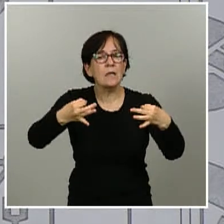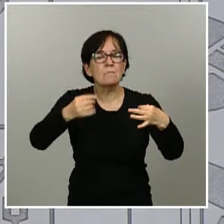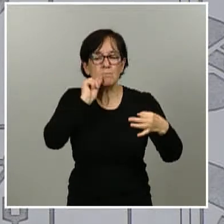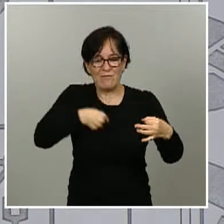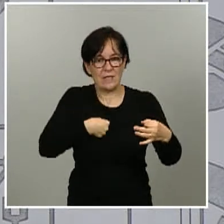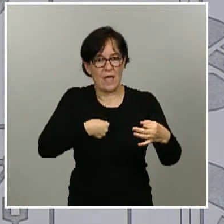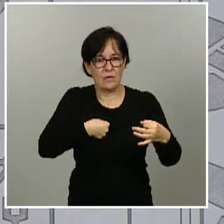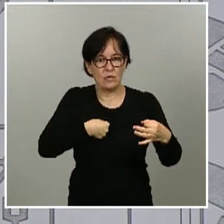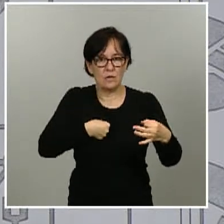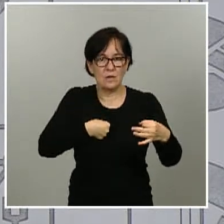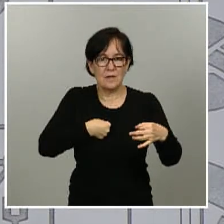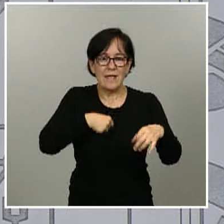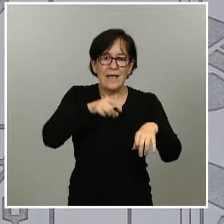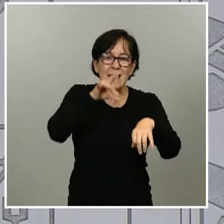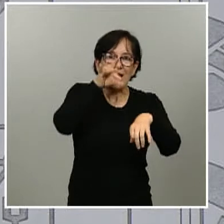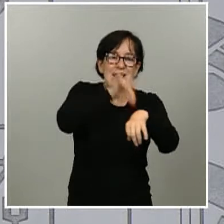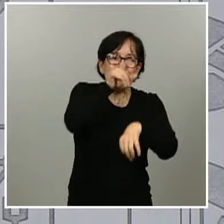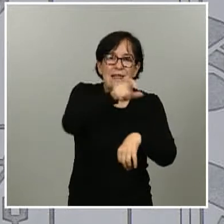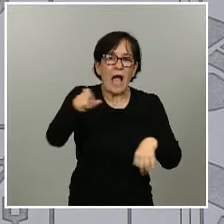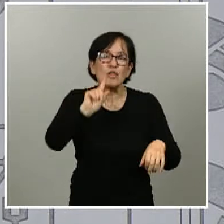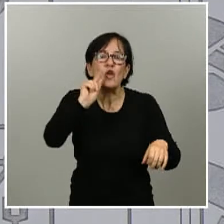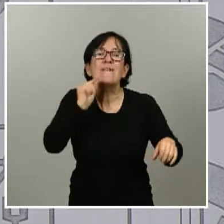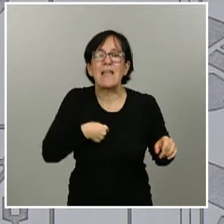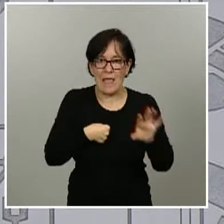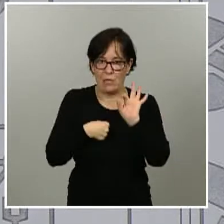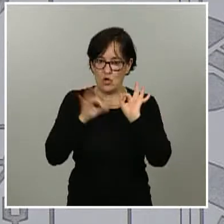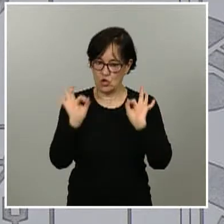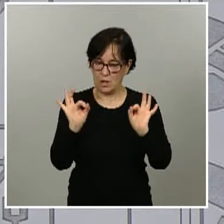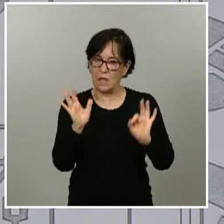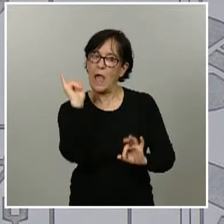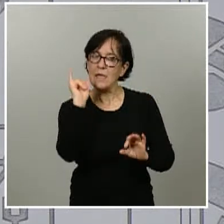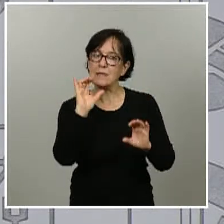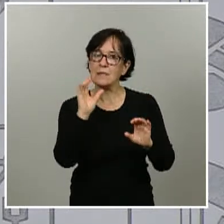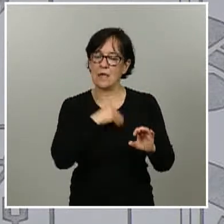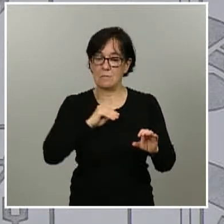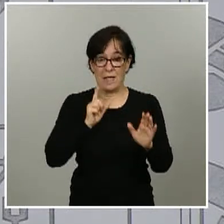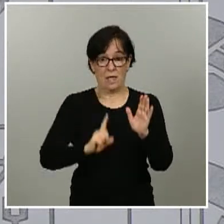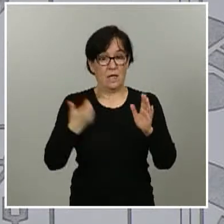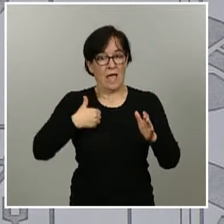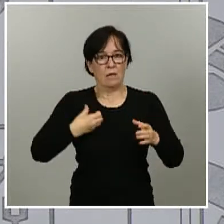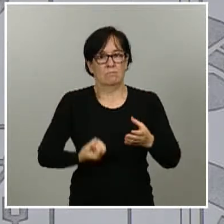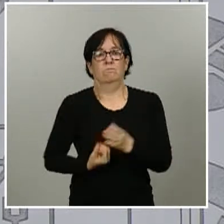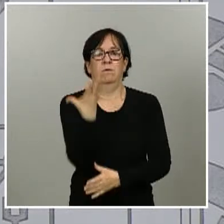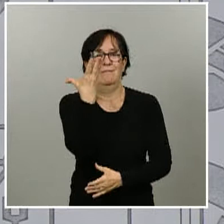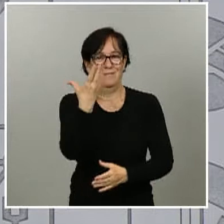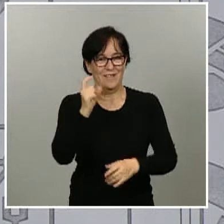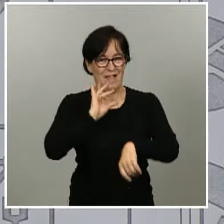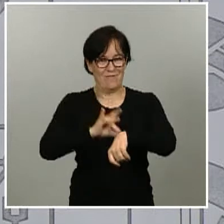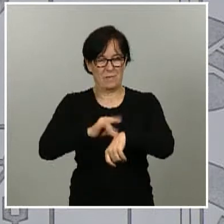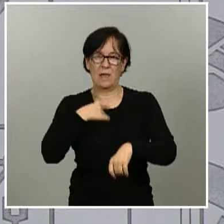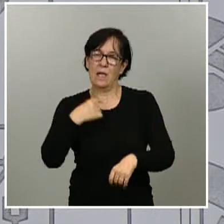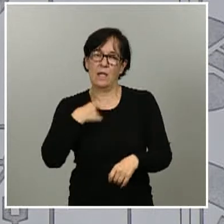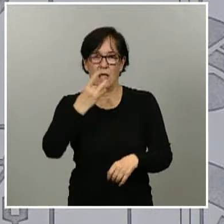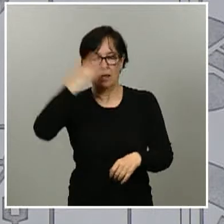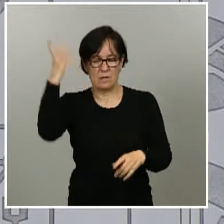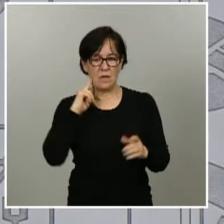casos, infectados que ha habido en España. Casos son los que desarrollan enfermedad. Nosotros tendremos una idea, con sus márgenes